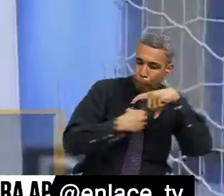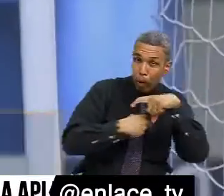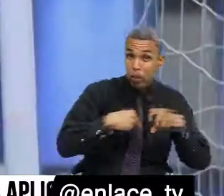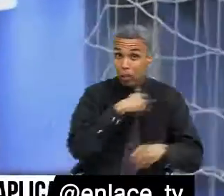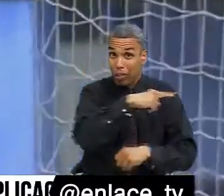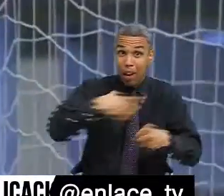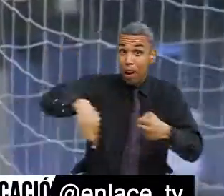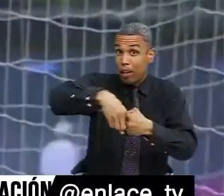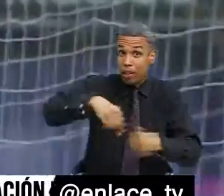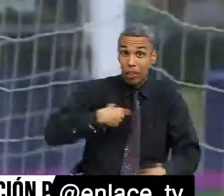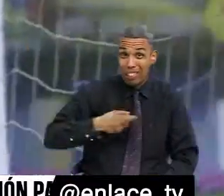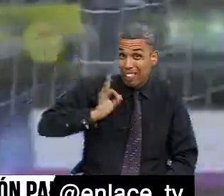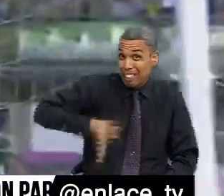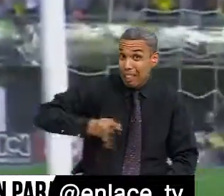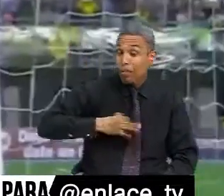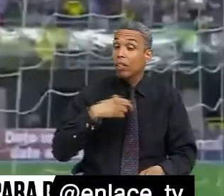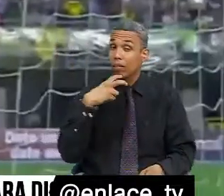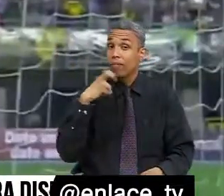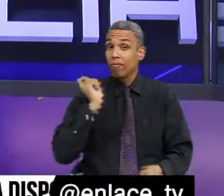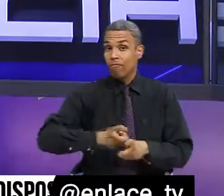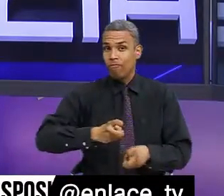en casa.